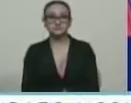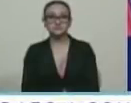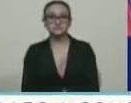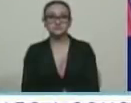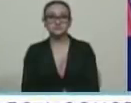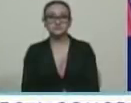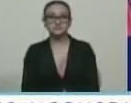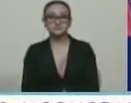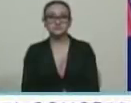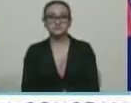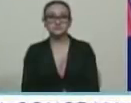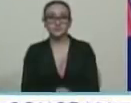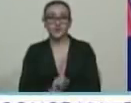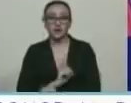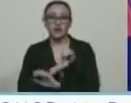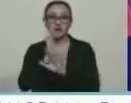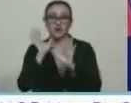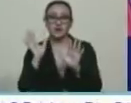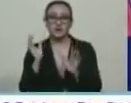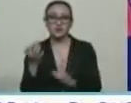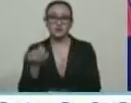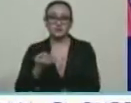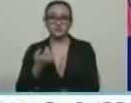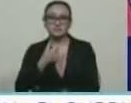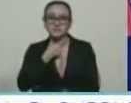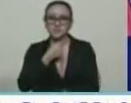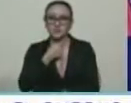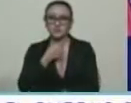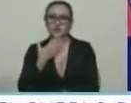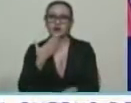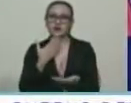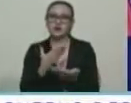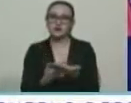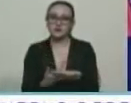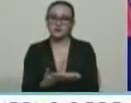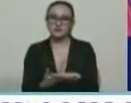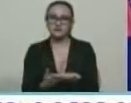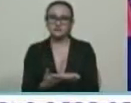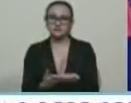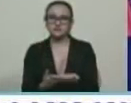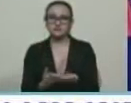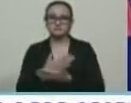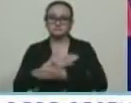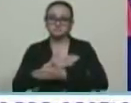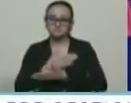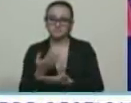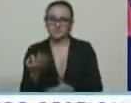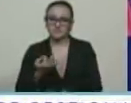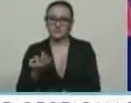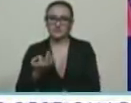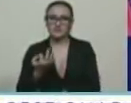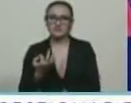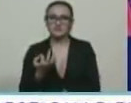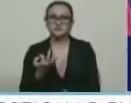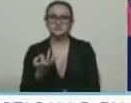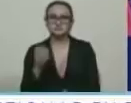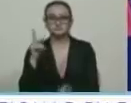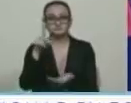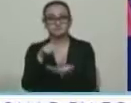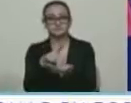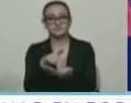Claro que me gustaría agradecerle cordialmente para su